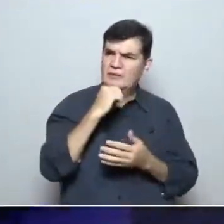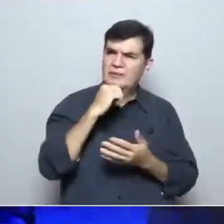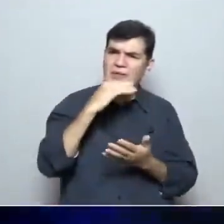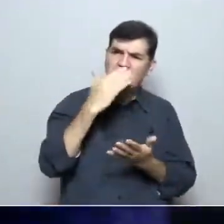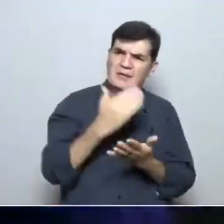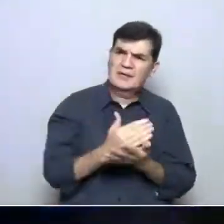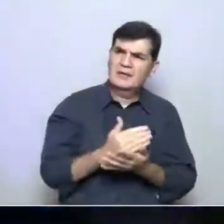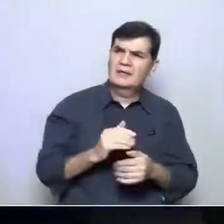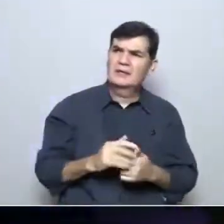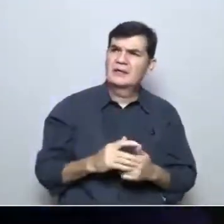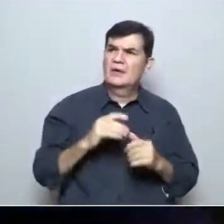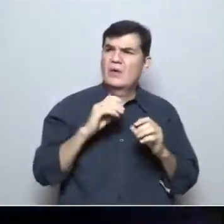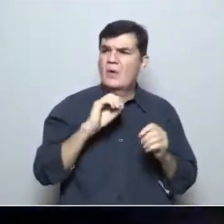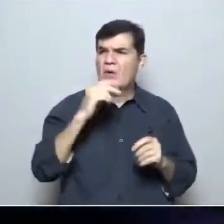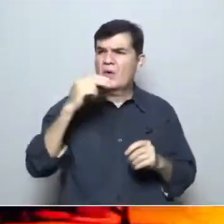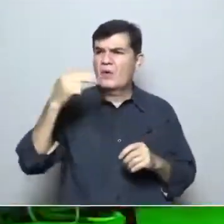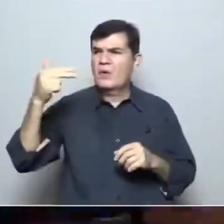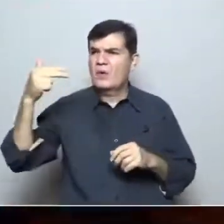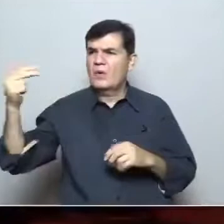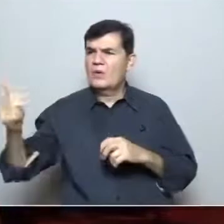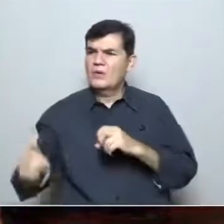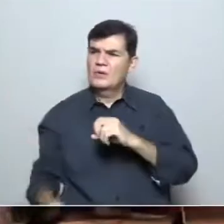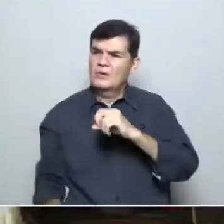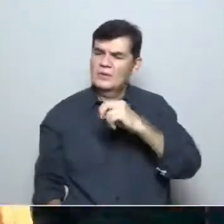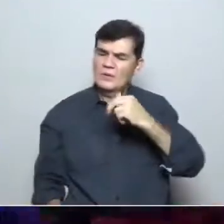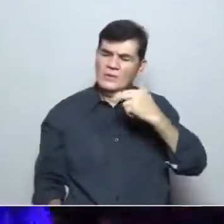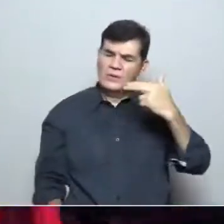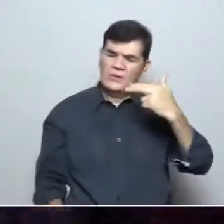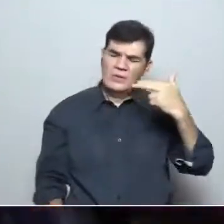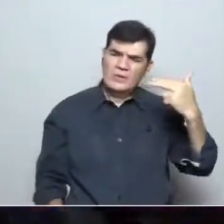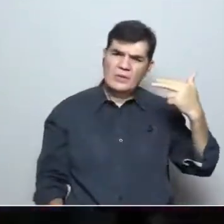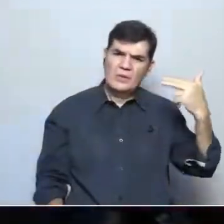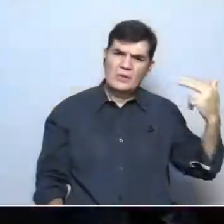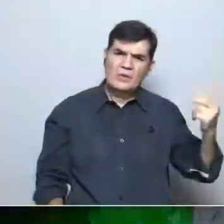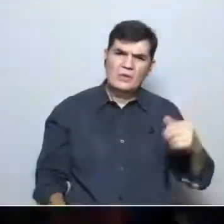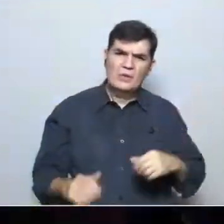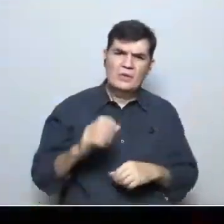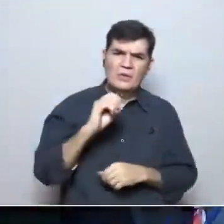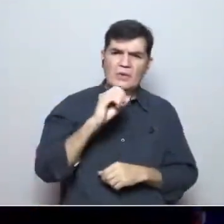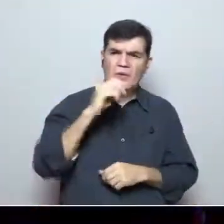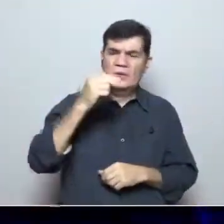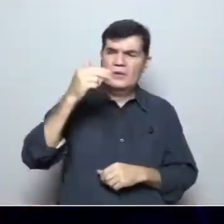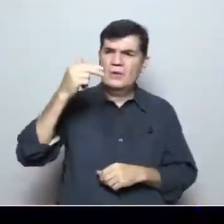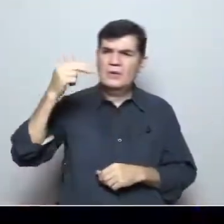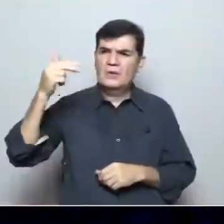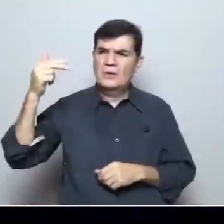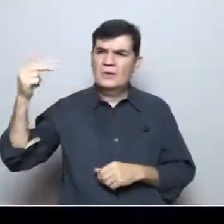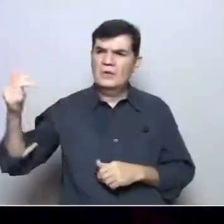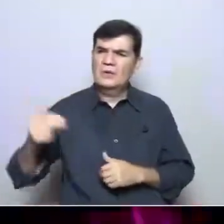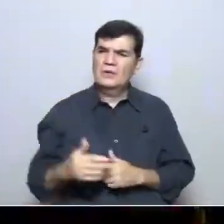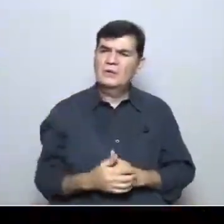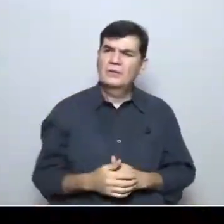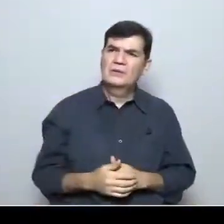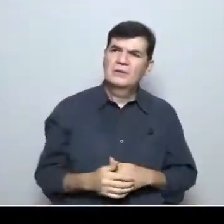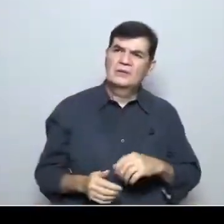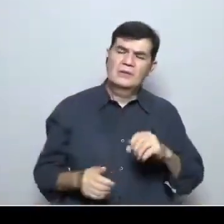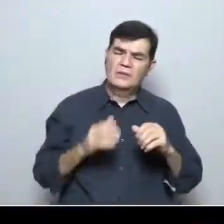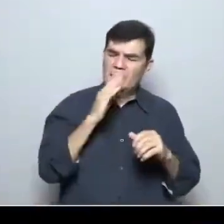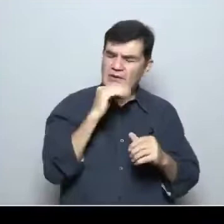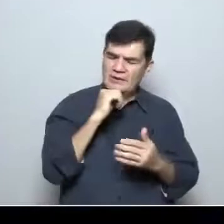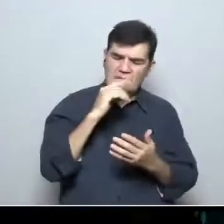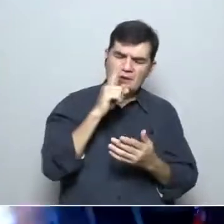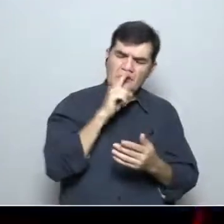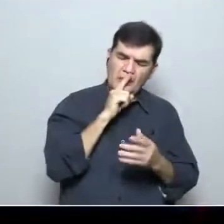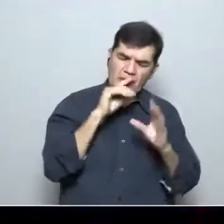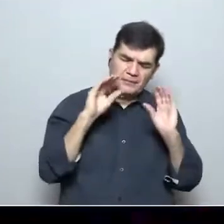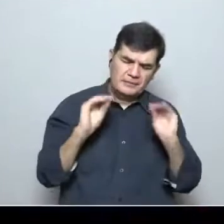puedo cantar. No, oh, oh, oh. No, oh, oh, oh, oh, oh. No puedo.